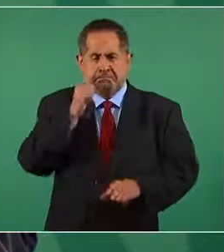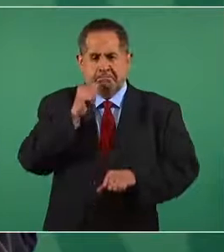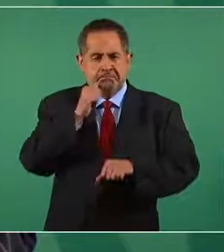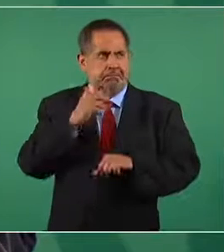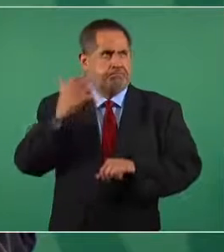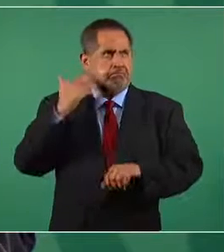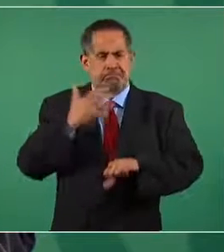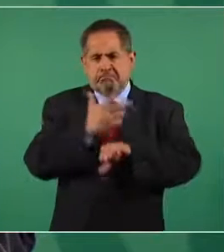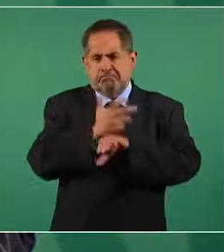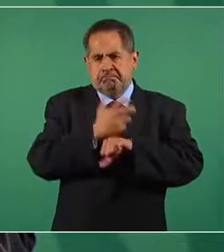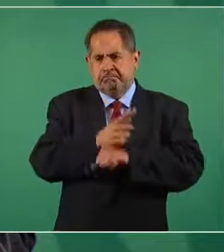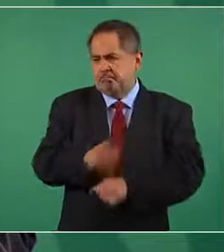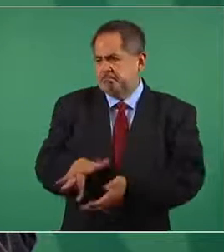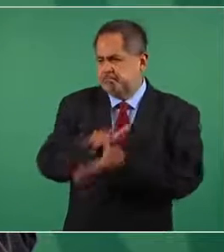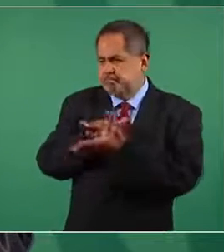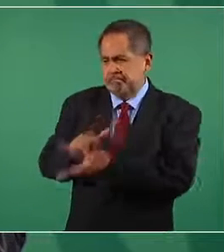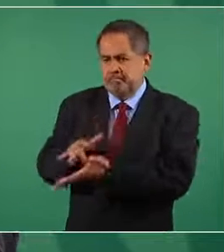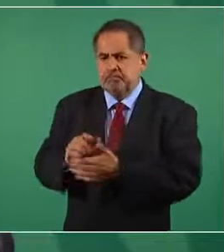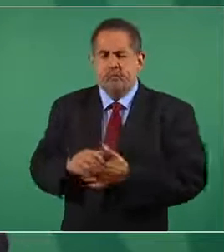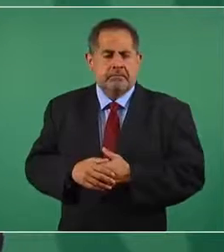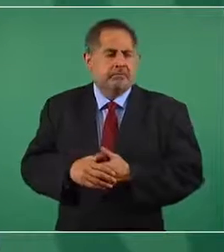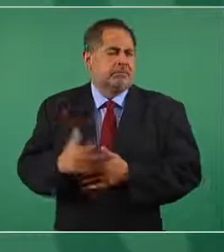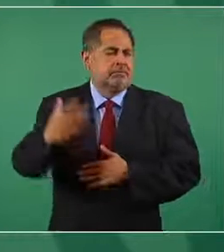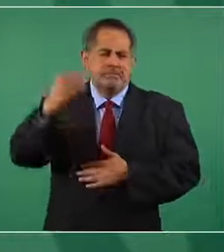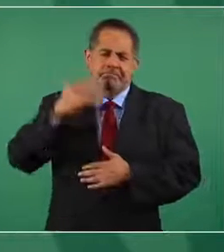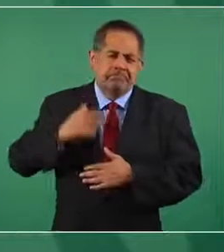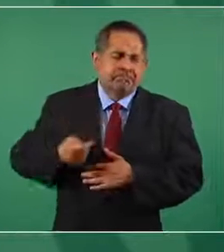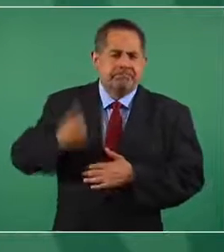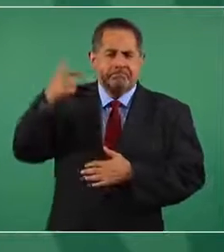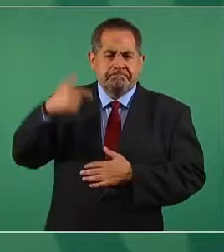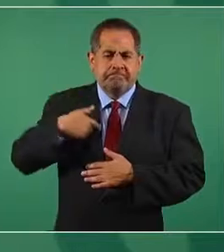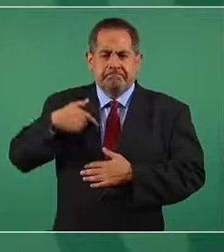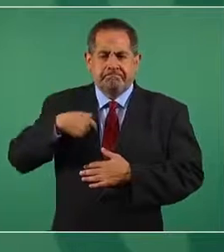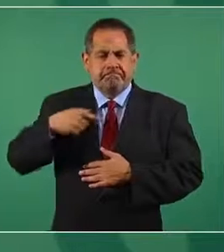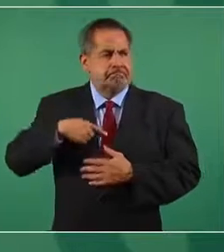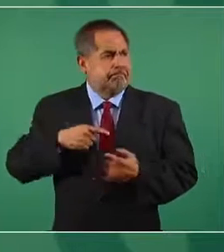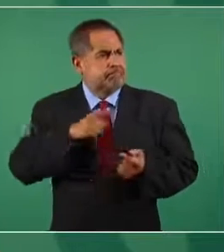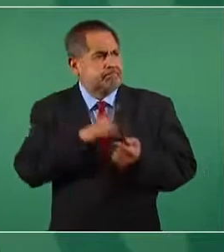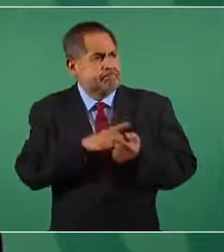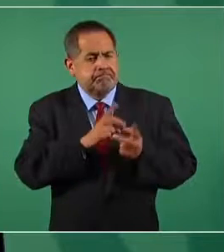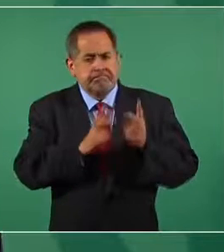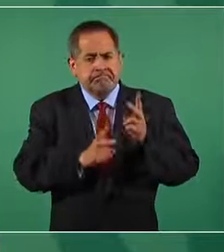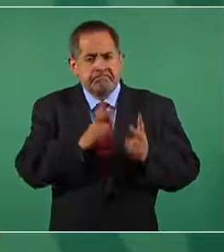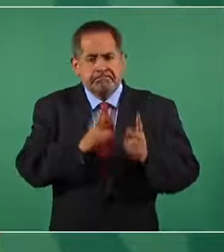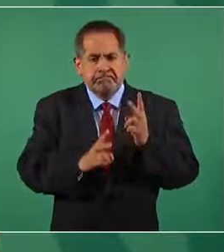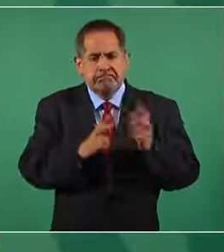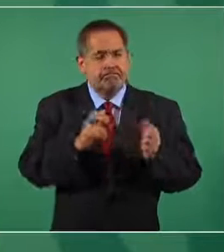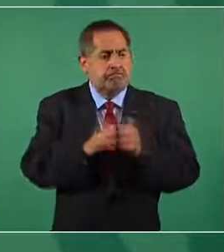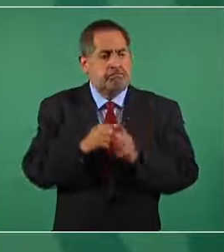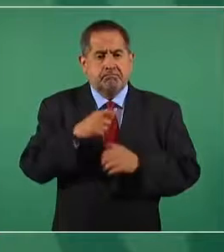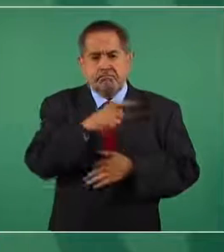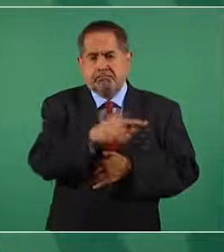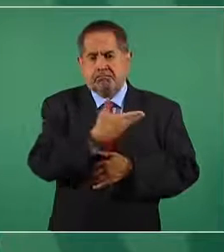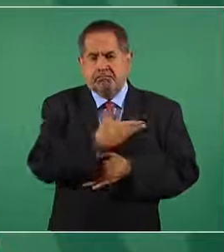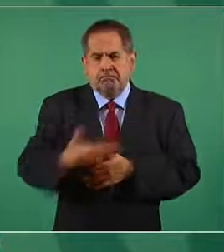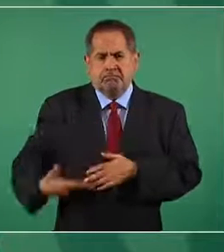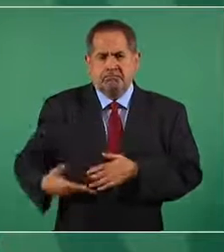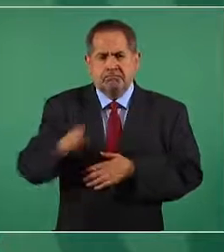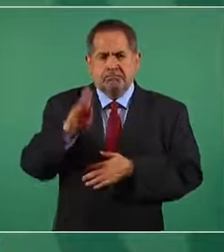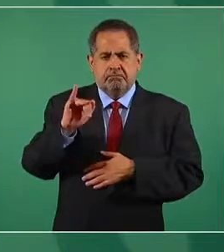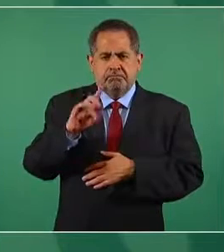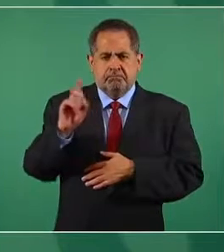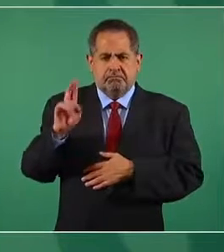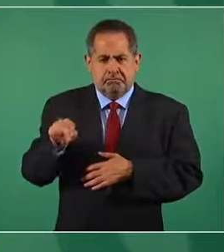Desde las primeras conversaciones que tuve con el presidente